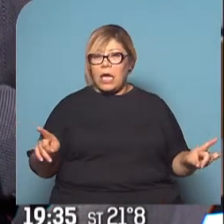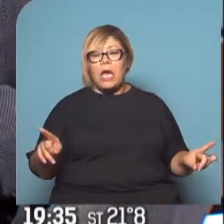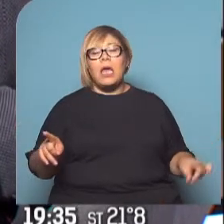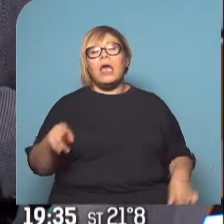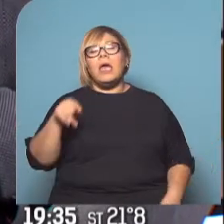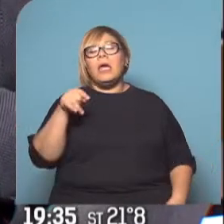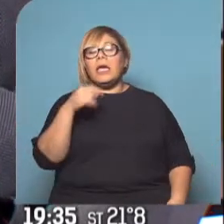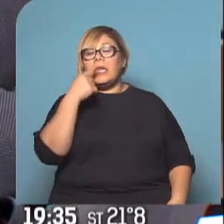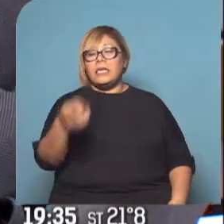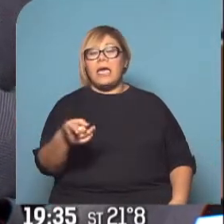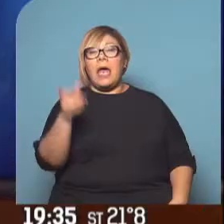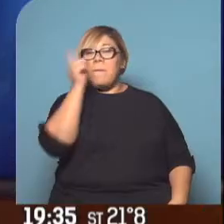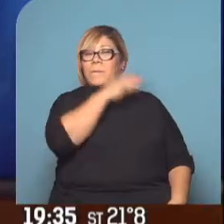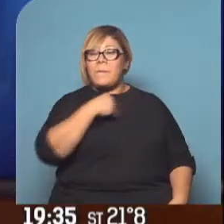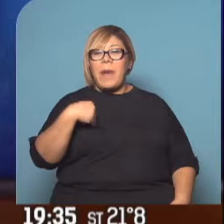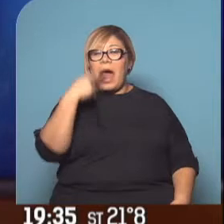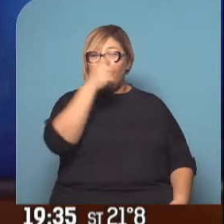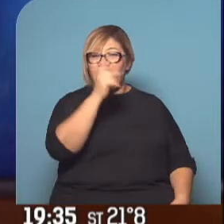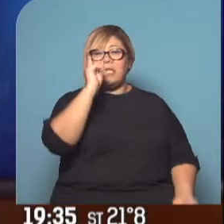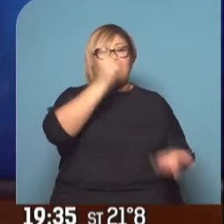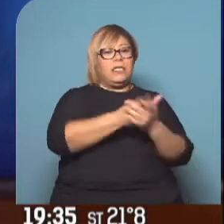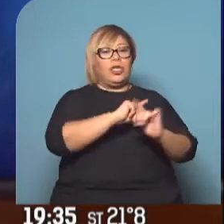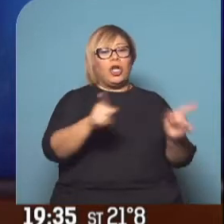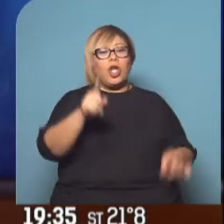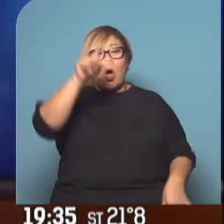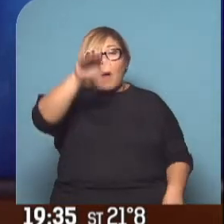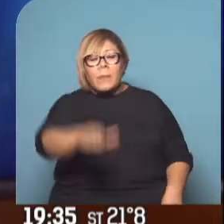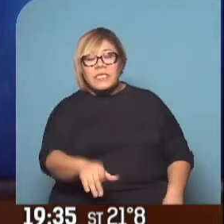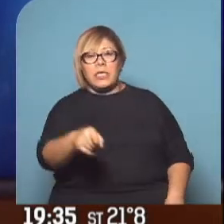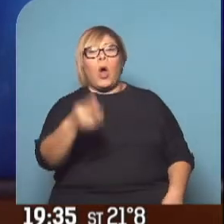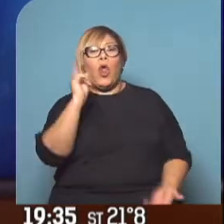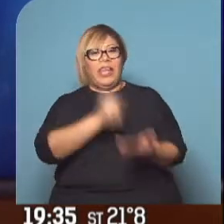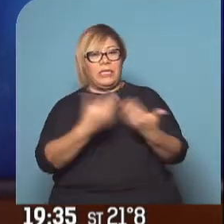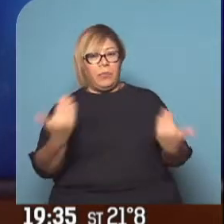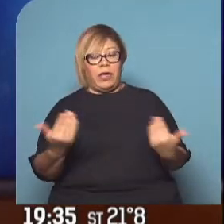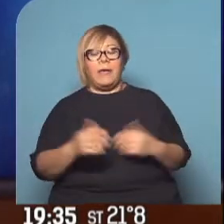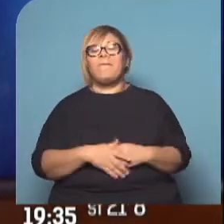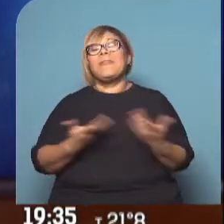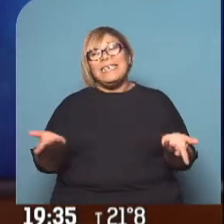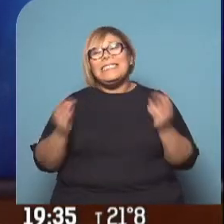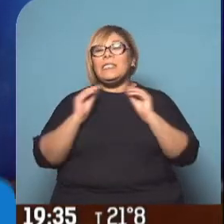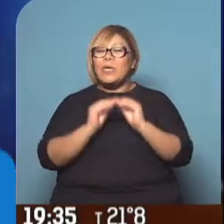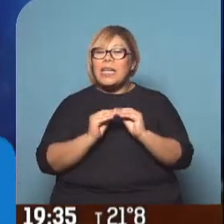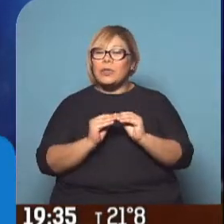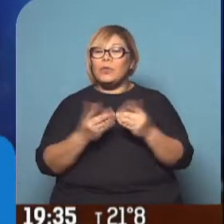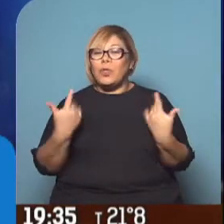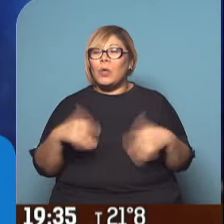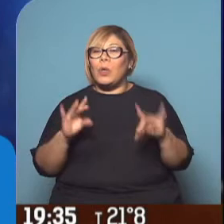persona y no los padres. ¿Cuál es su opinión? A ver, yo creo que realmente estamos en un serio problema respecto a esto, porque por un lado